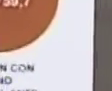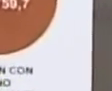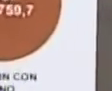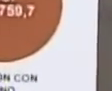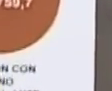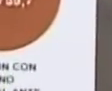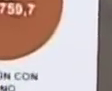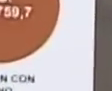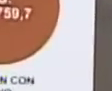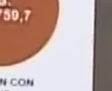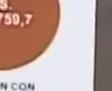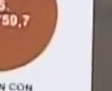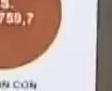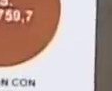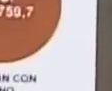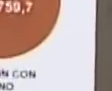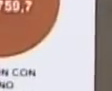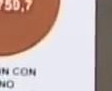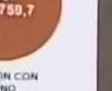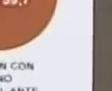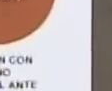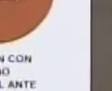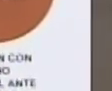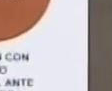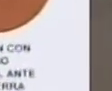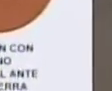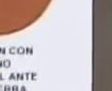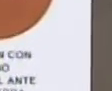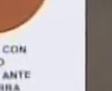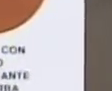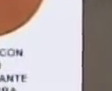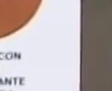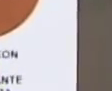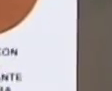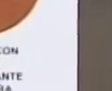sobre pensión de guerra, llamada así para esta época de guerra económica,